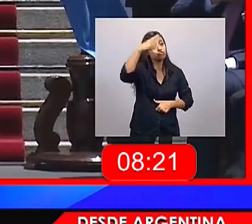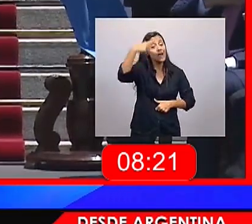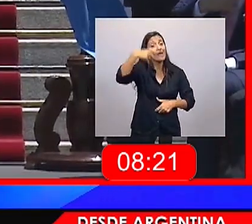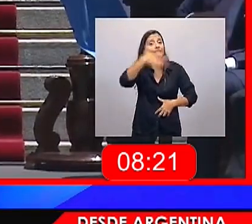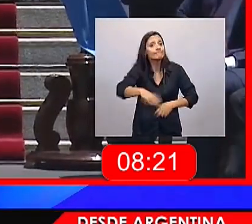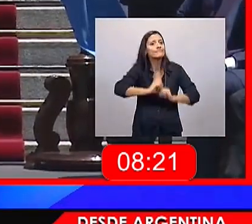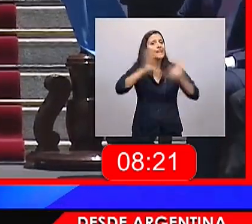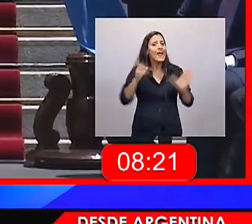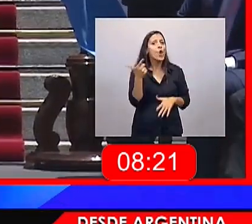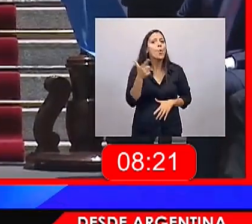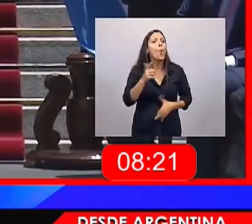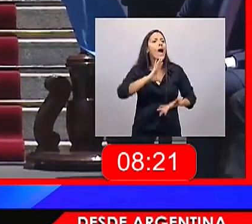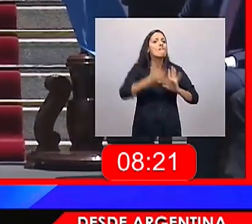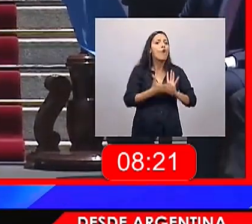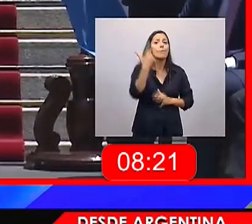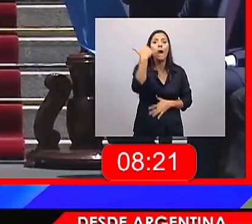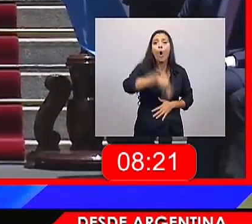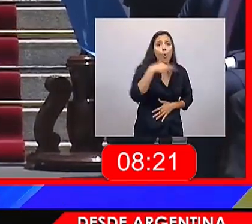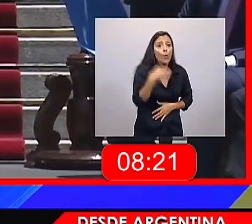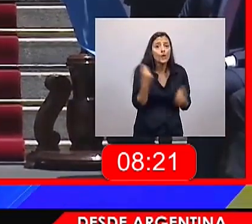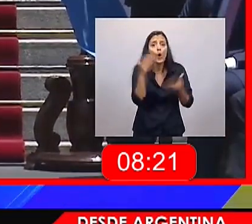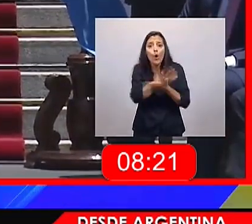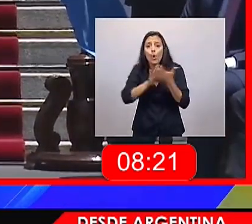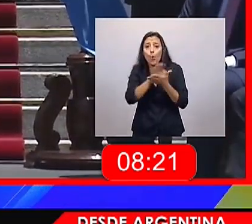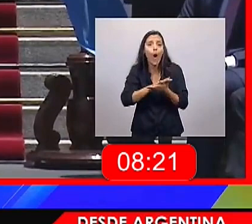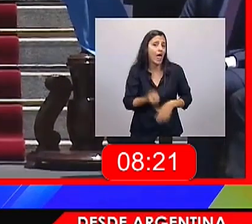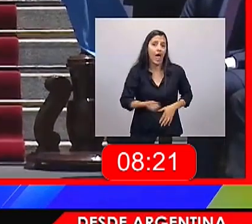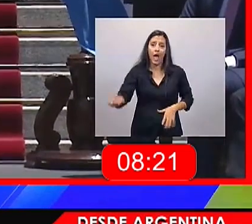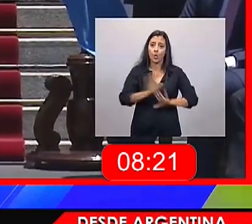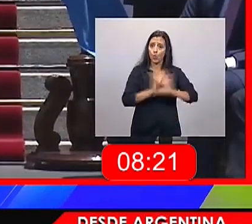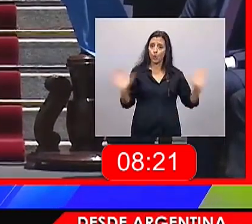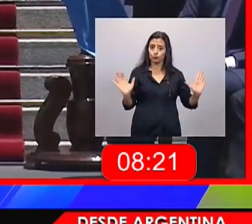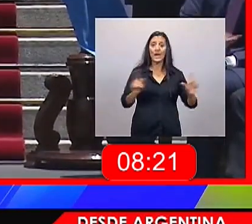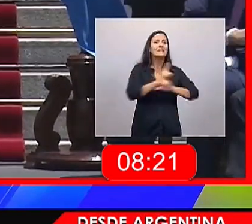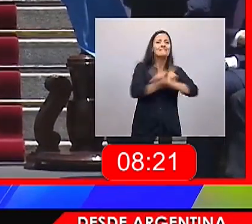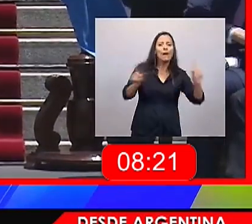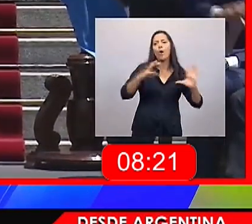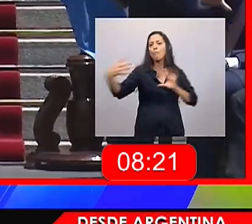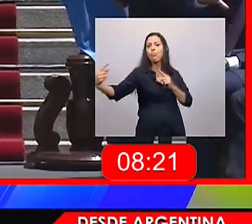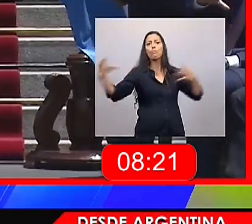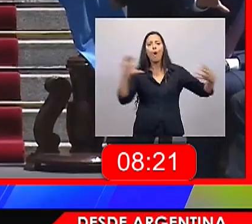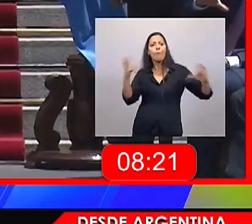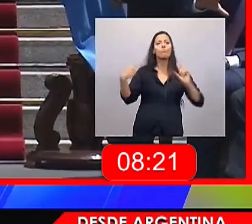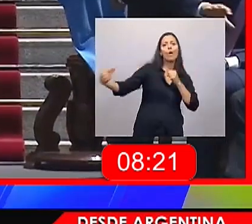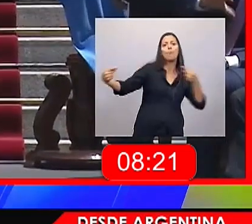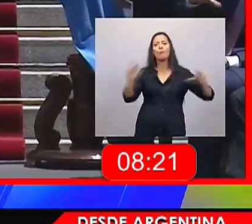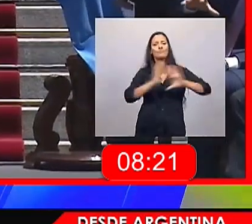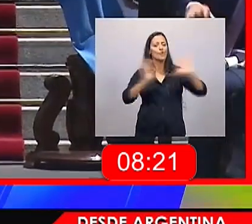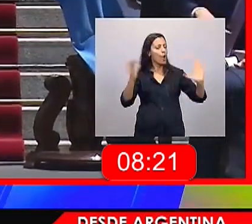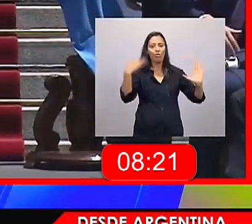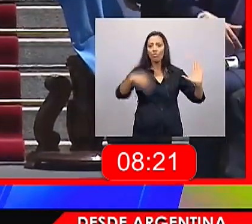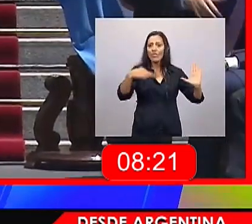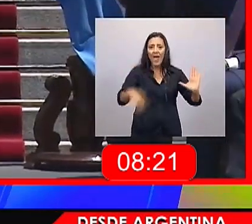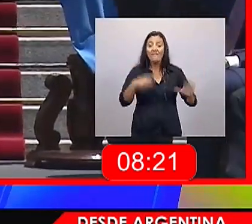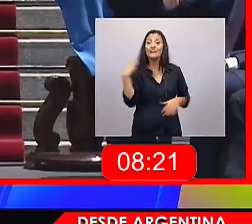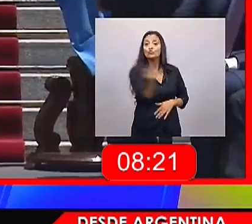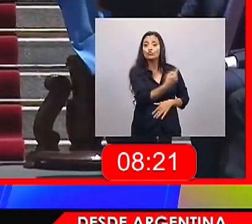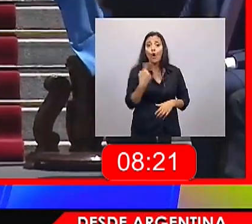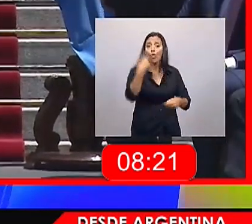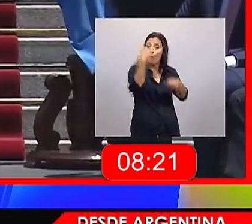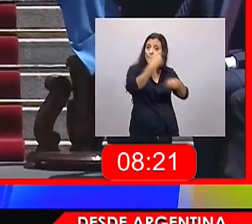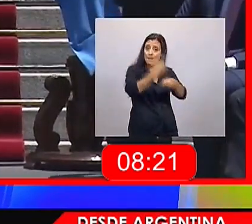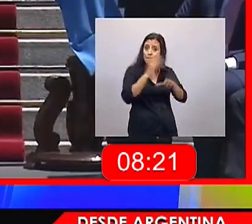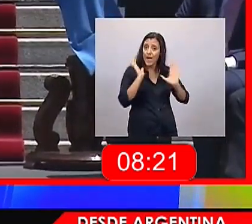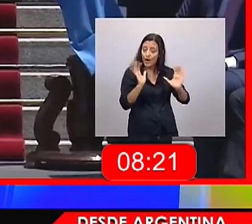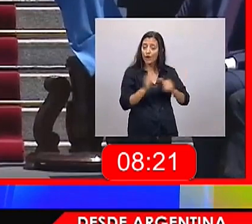concretas que se conozcan. Ha habido, digamos, ya algunas reacciones, de declaraciones, sobre todo desde el sector sindical y